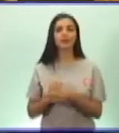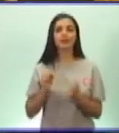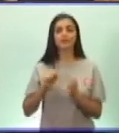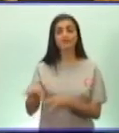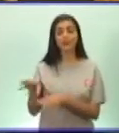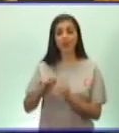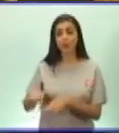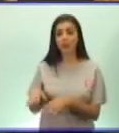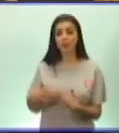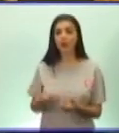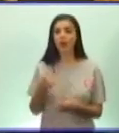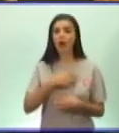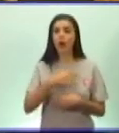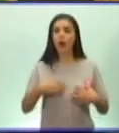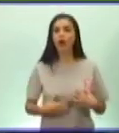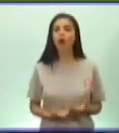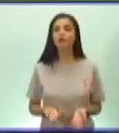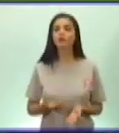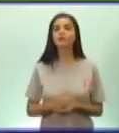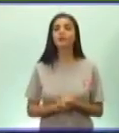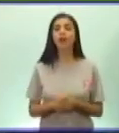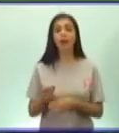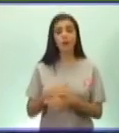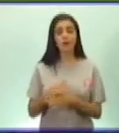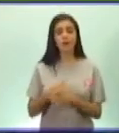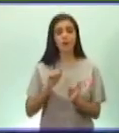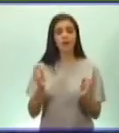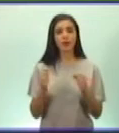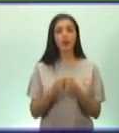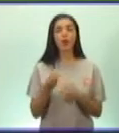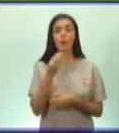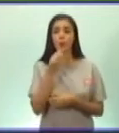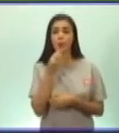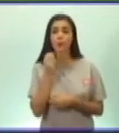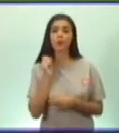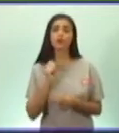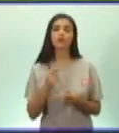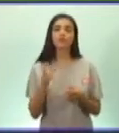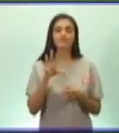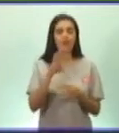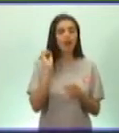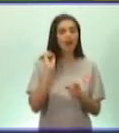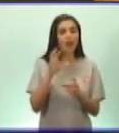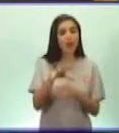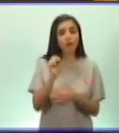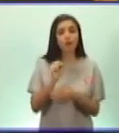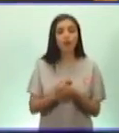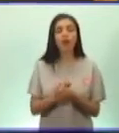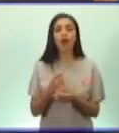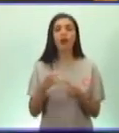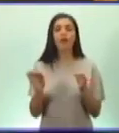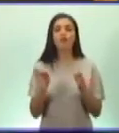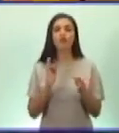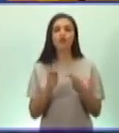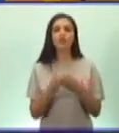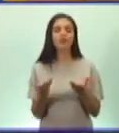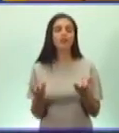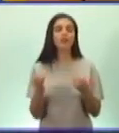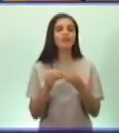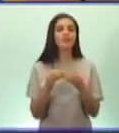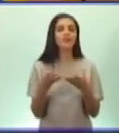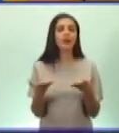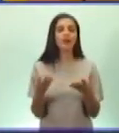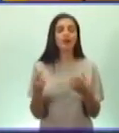excretores. Sin embargo, a pesar de sus diferencias, podemos encontrar una función común en todos ellos. ¿Qué cosas en común pueden ser? Que